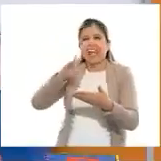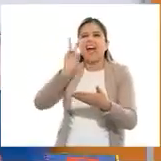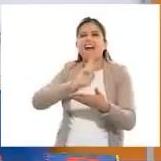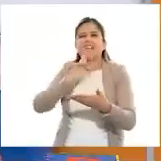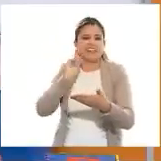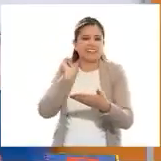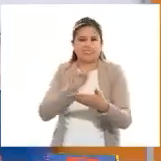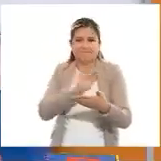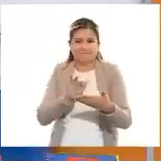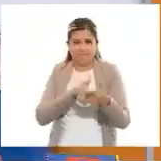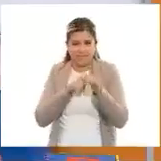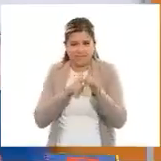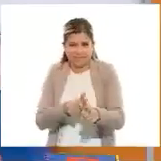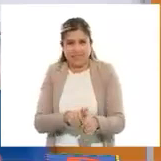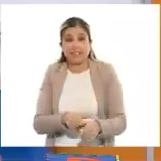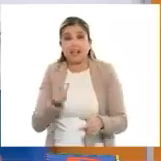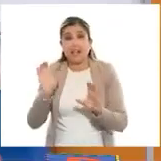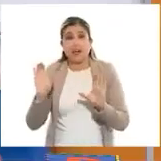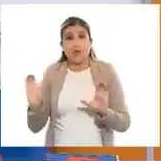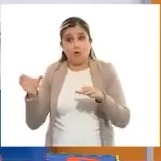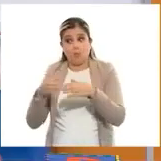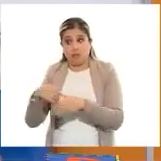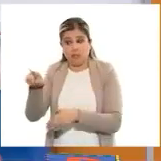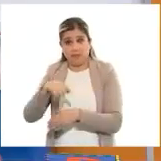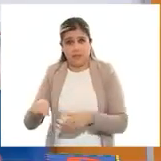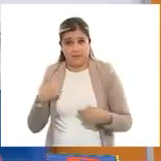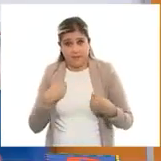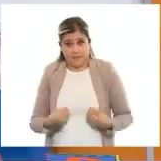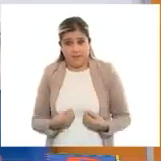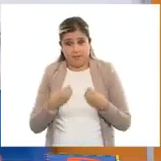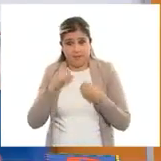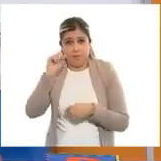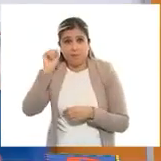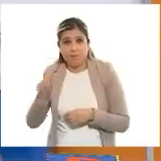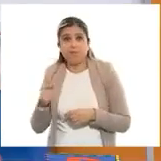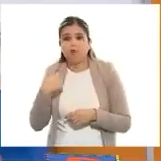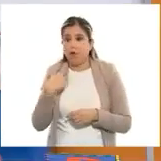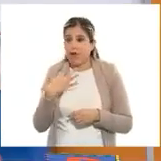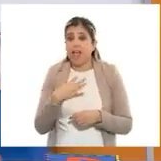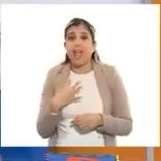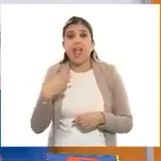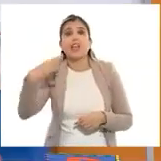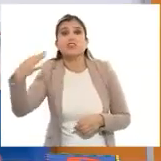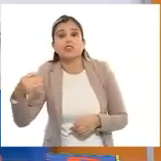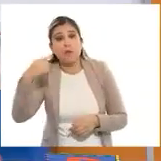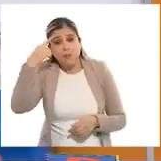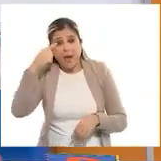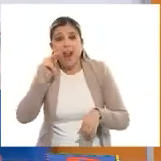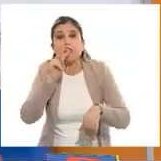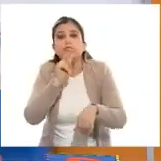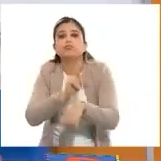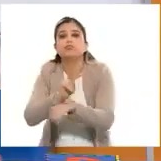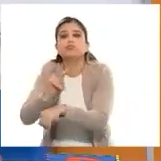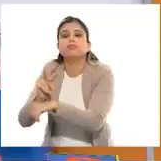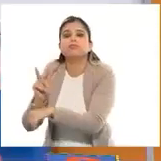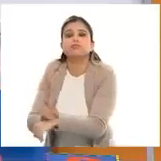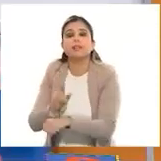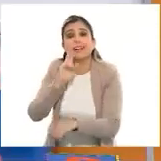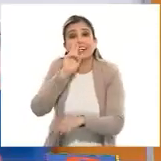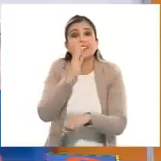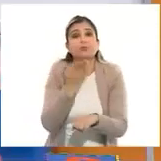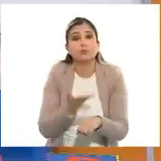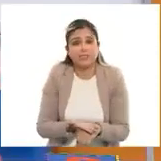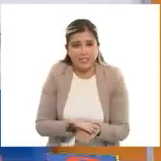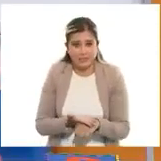trata. En la comunidad donde yo vivo, fui elegido para ser supervisor de